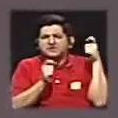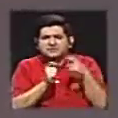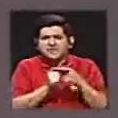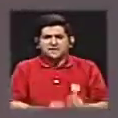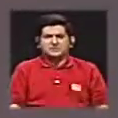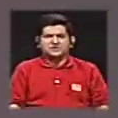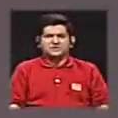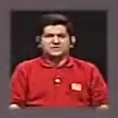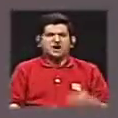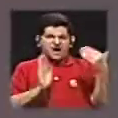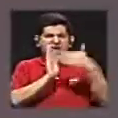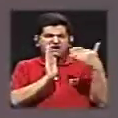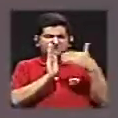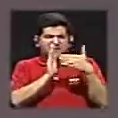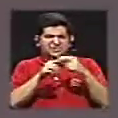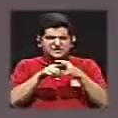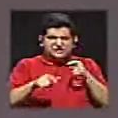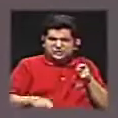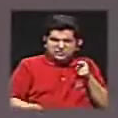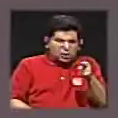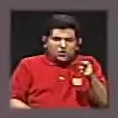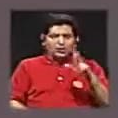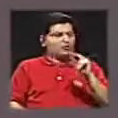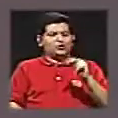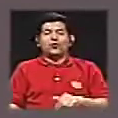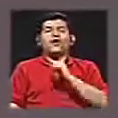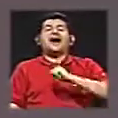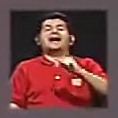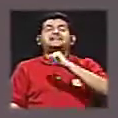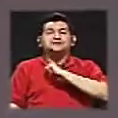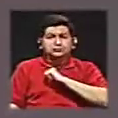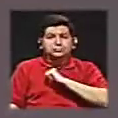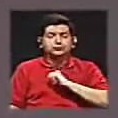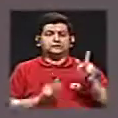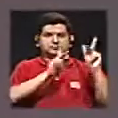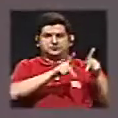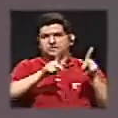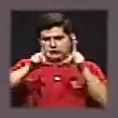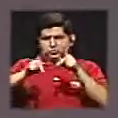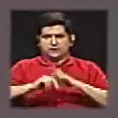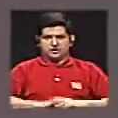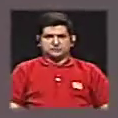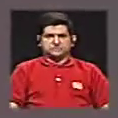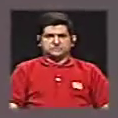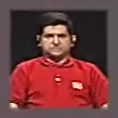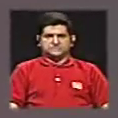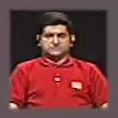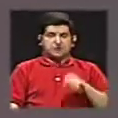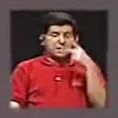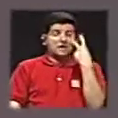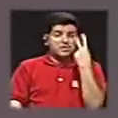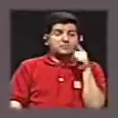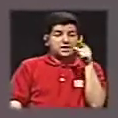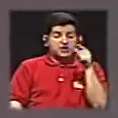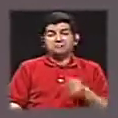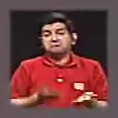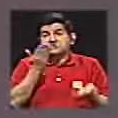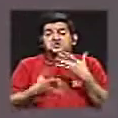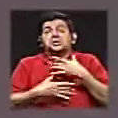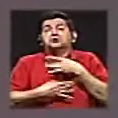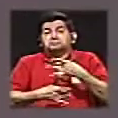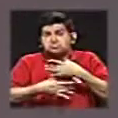a golpes bajos y cuchilladas, sino a actitudes de alguna gente que veían en él,